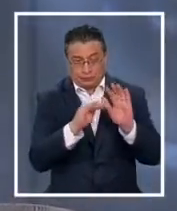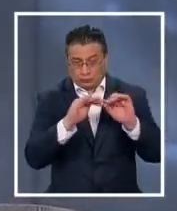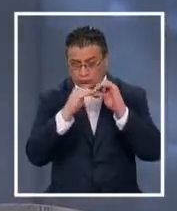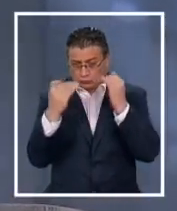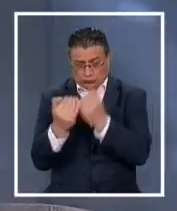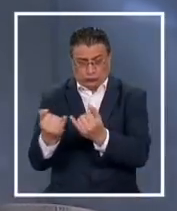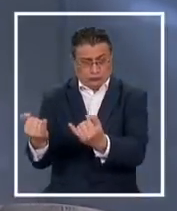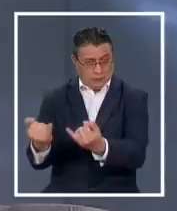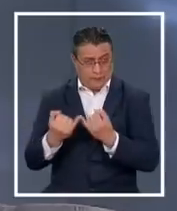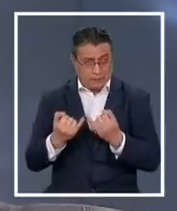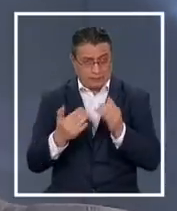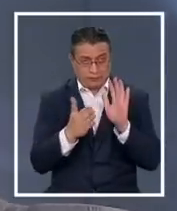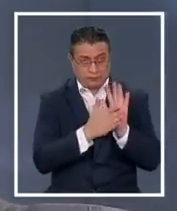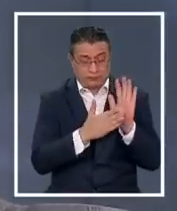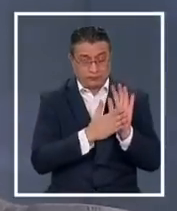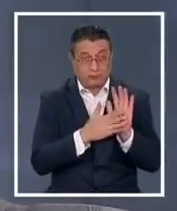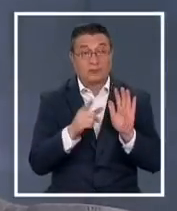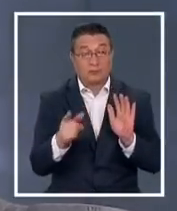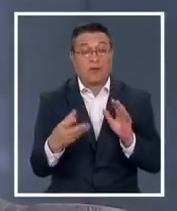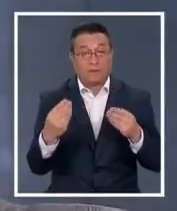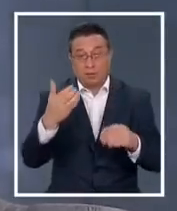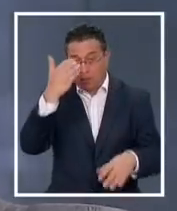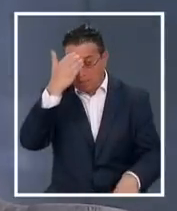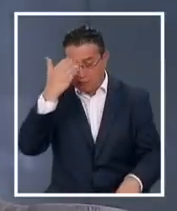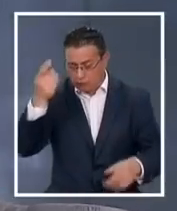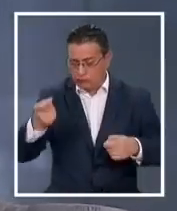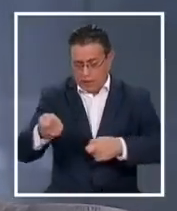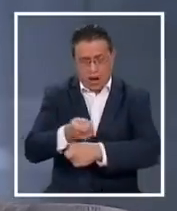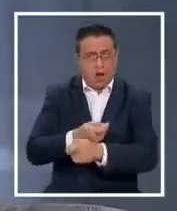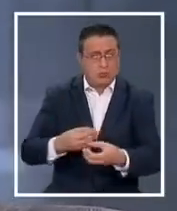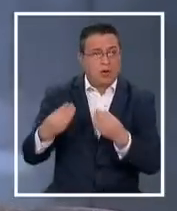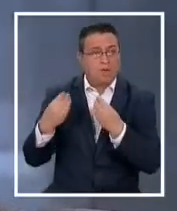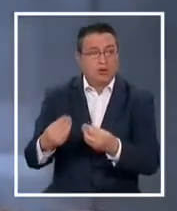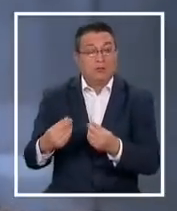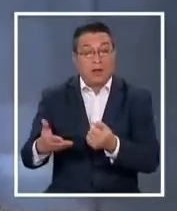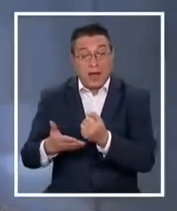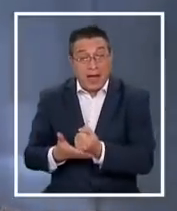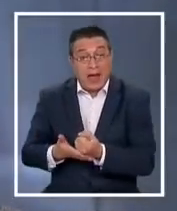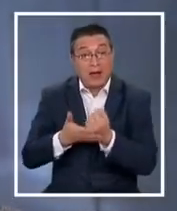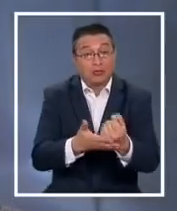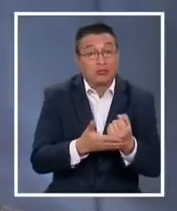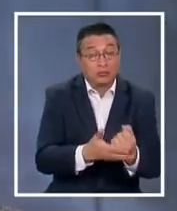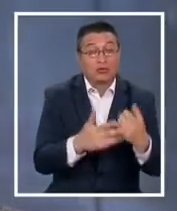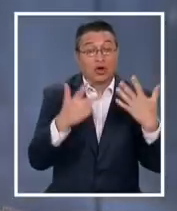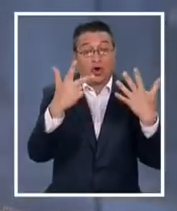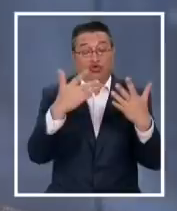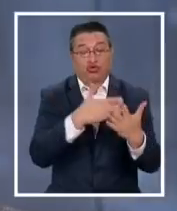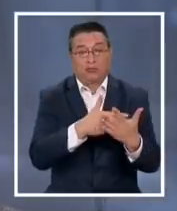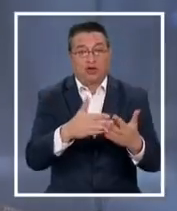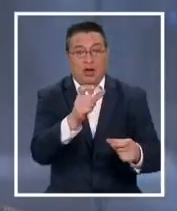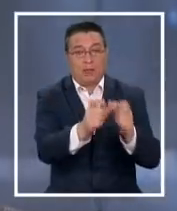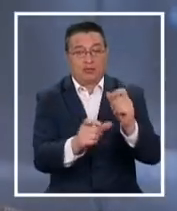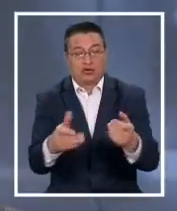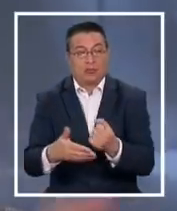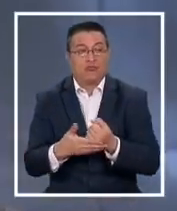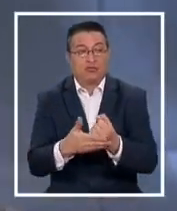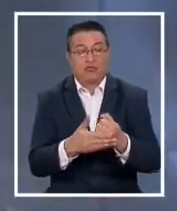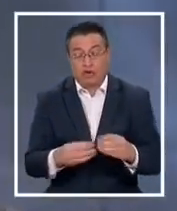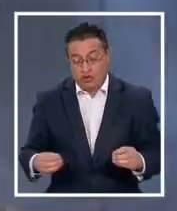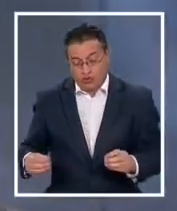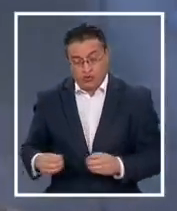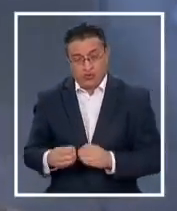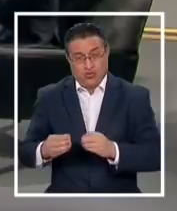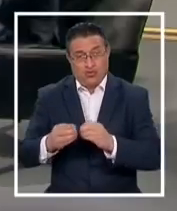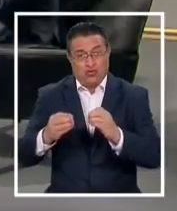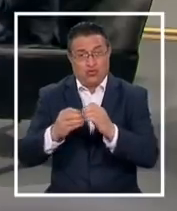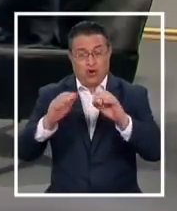datos, como buena y profesional economista, la ayuda le ha llegado a 8 millones de chilenos. Sumando todos